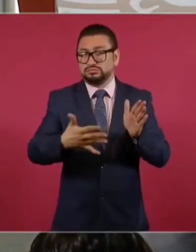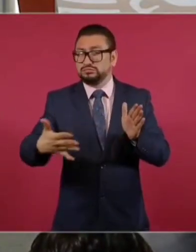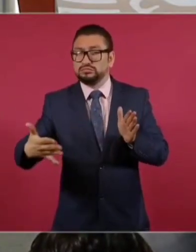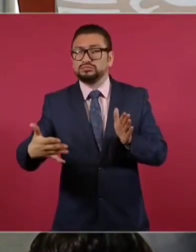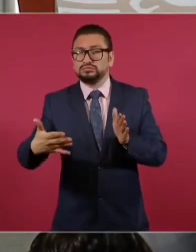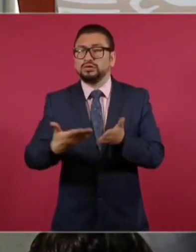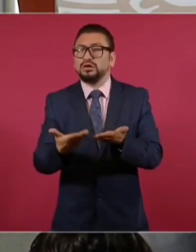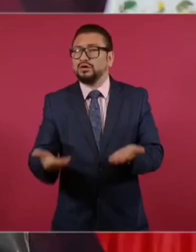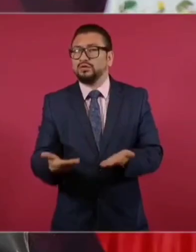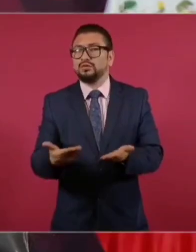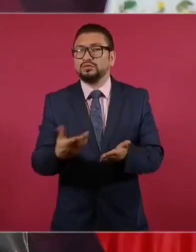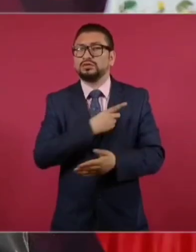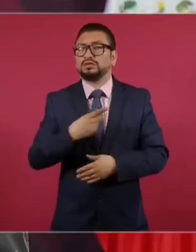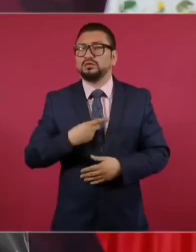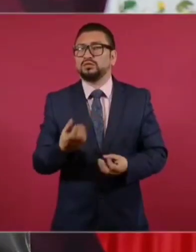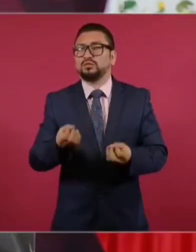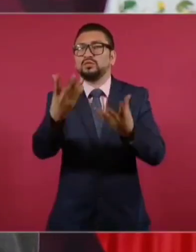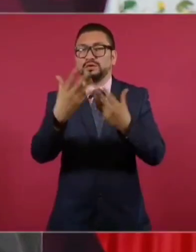ahora.